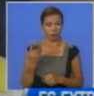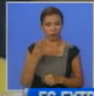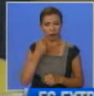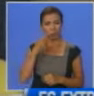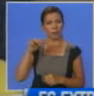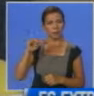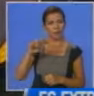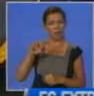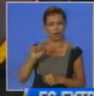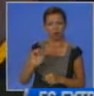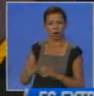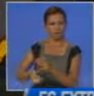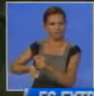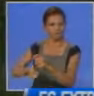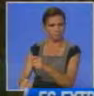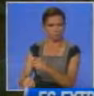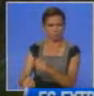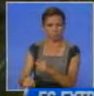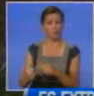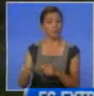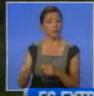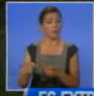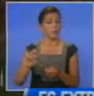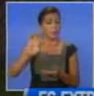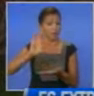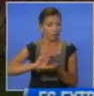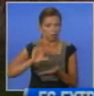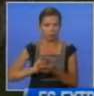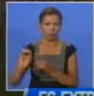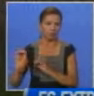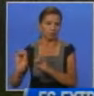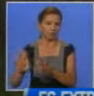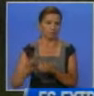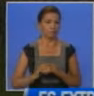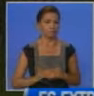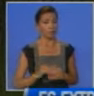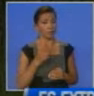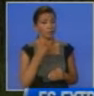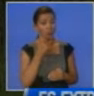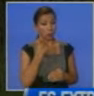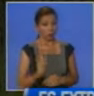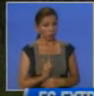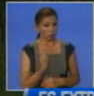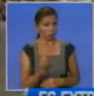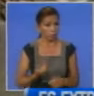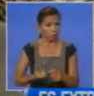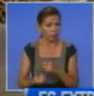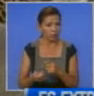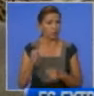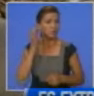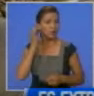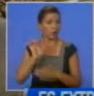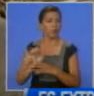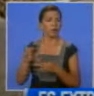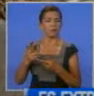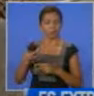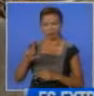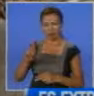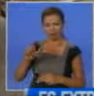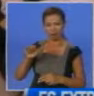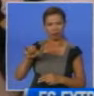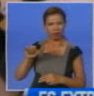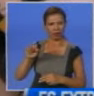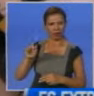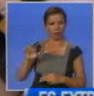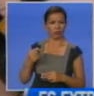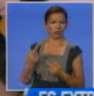entonces, su cuerpo fue encontrado en el sector de Cayambe. Nadem no había actuado solo, sino junto a una ecuatoriana, Dayanara C., que era